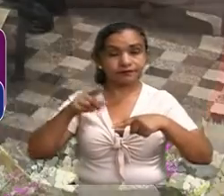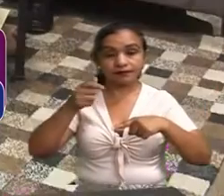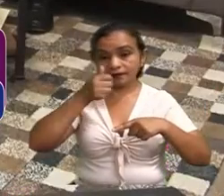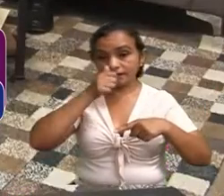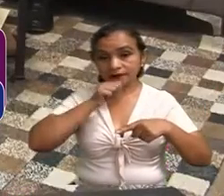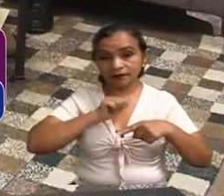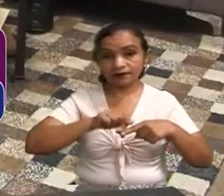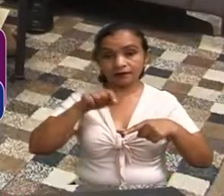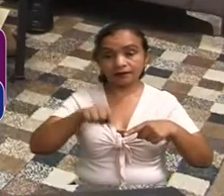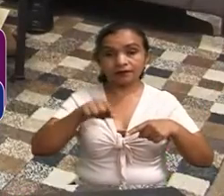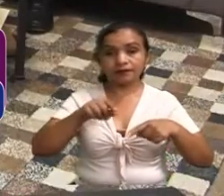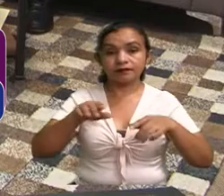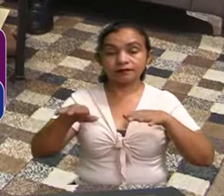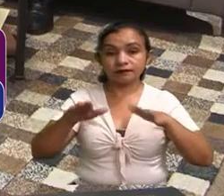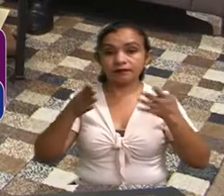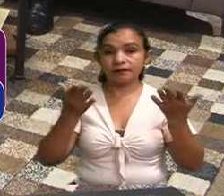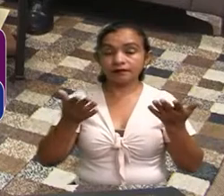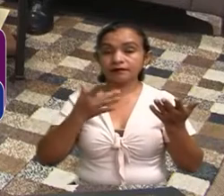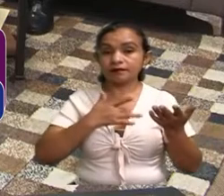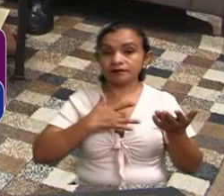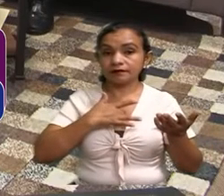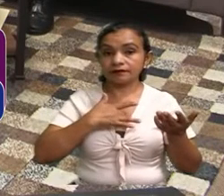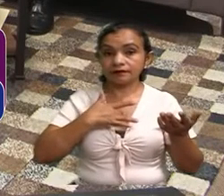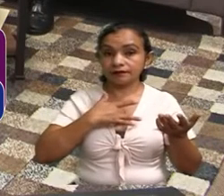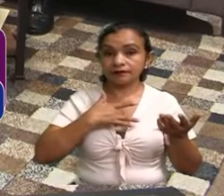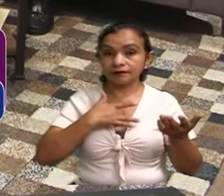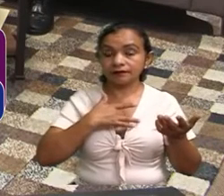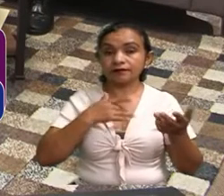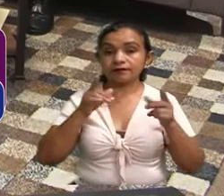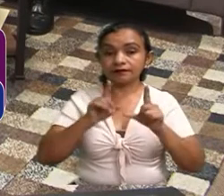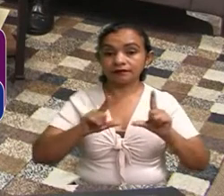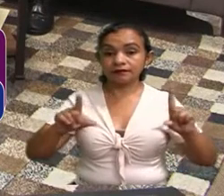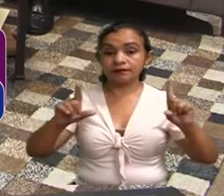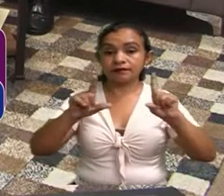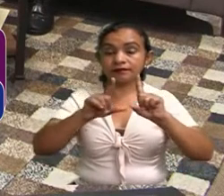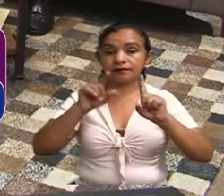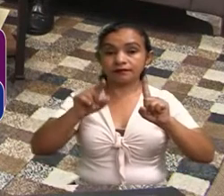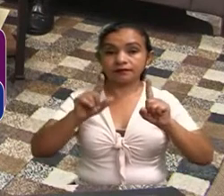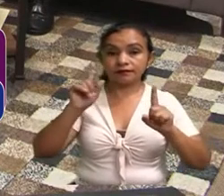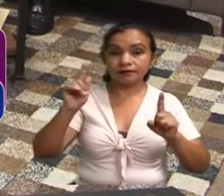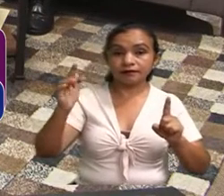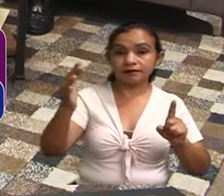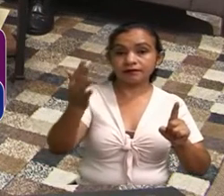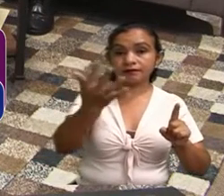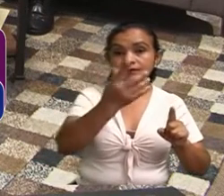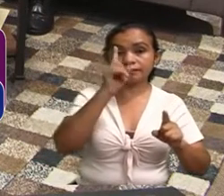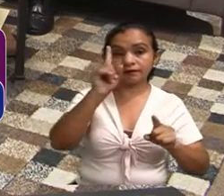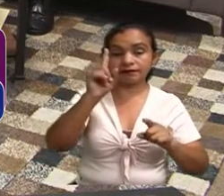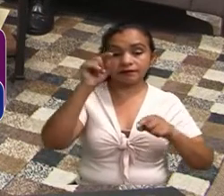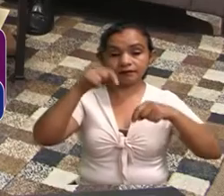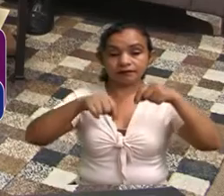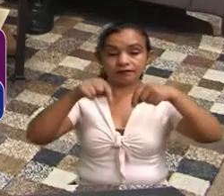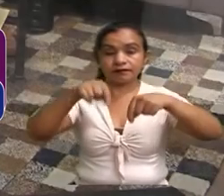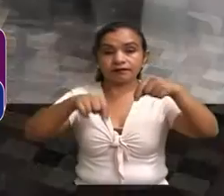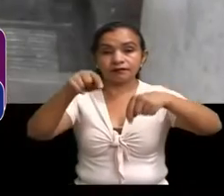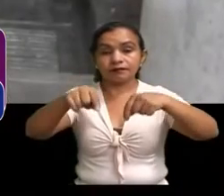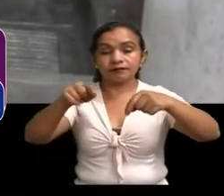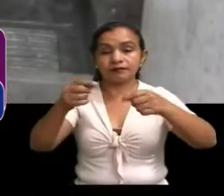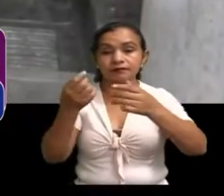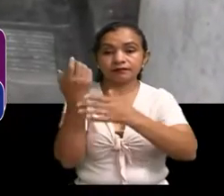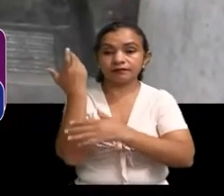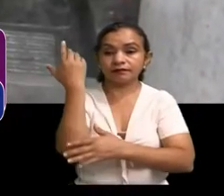donde está la fuente, pero necesitamos un área de recarga que es todo como un kilómetro alrededor, que hay que